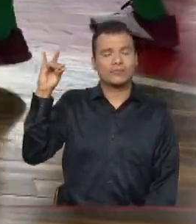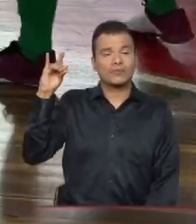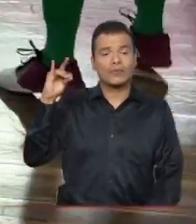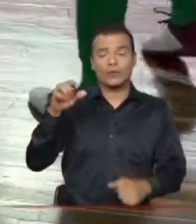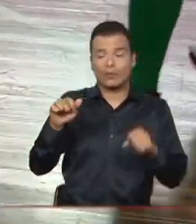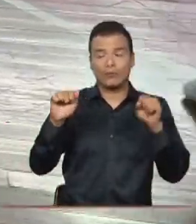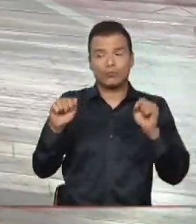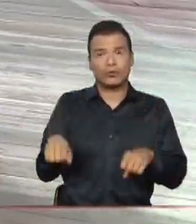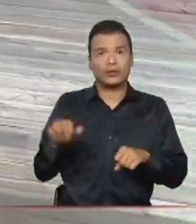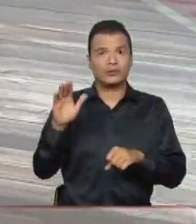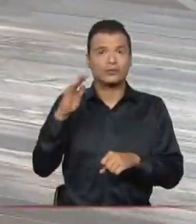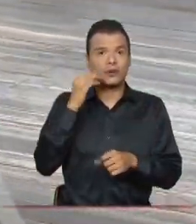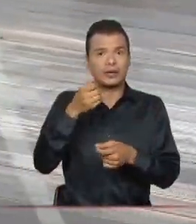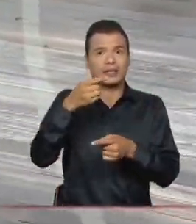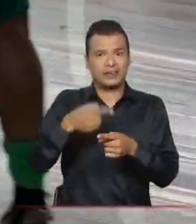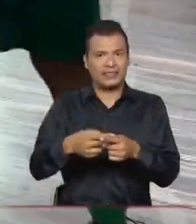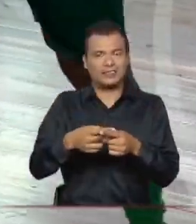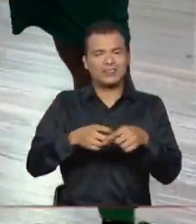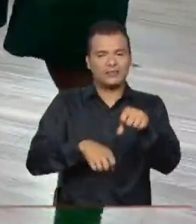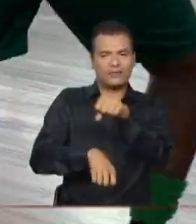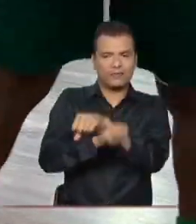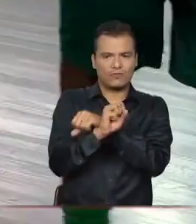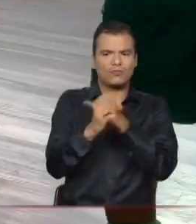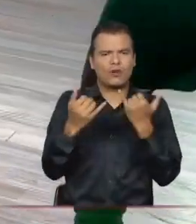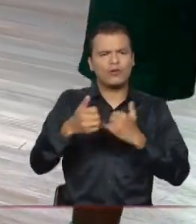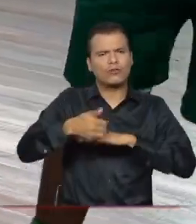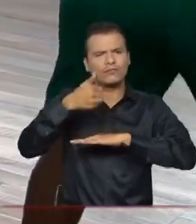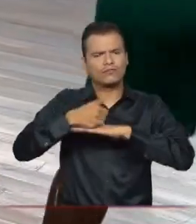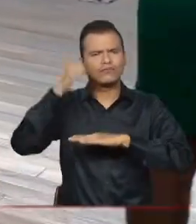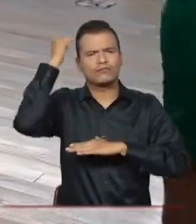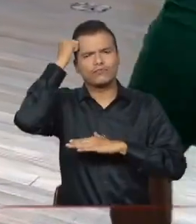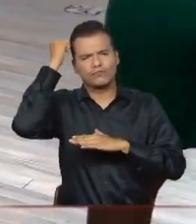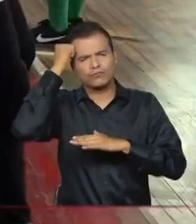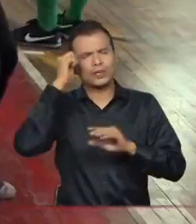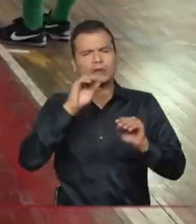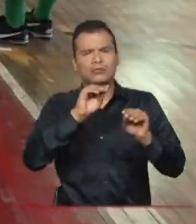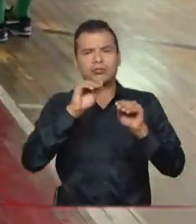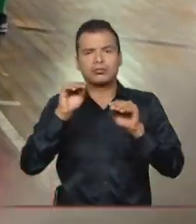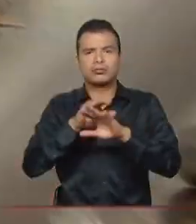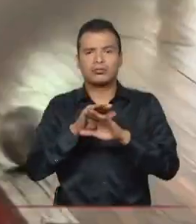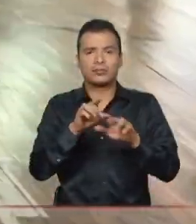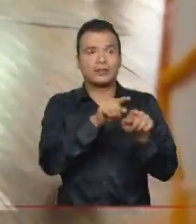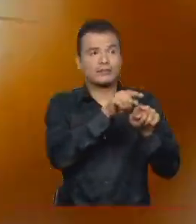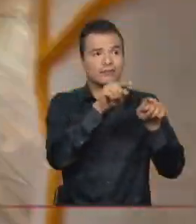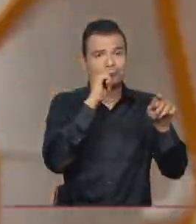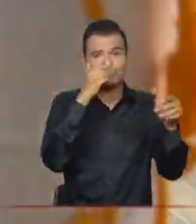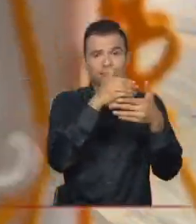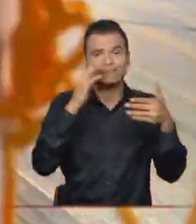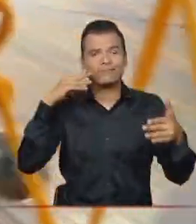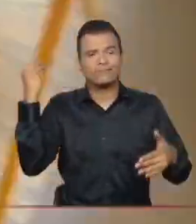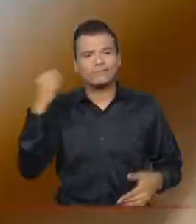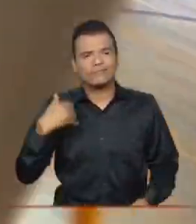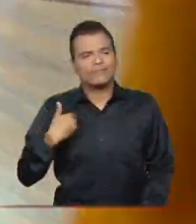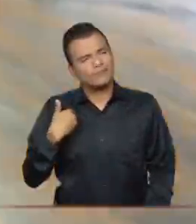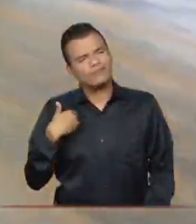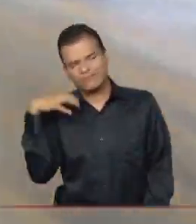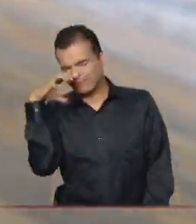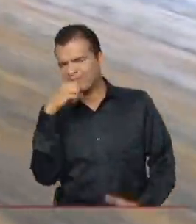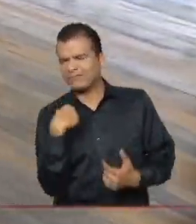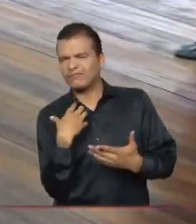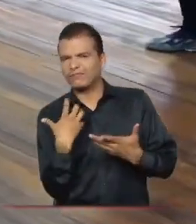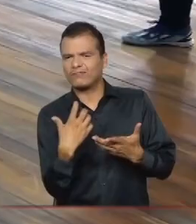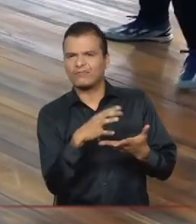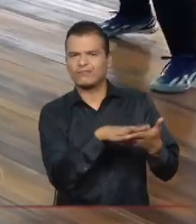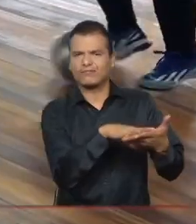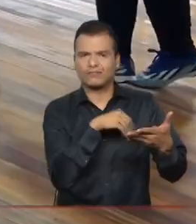país, esta exjugadora que sigue como entrenadora en las canchas sigue siendo un referente para niñas, adolescentes y jóvenes. Pide que siga